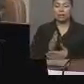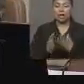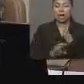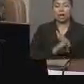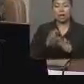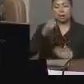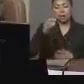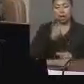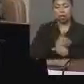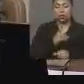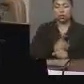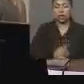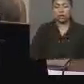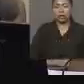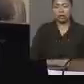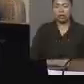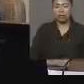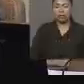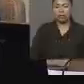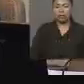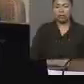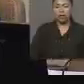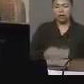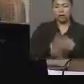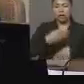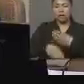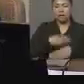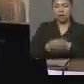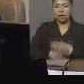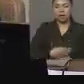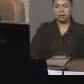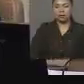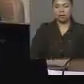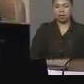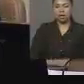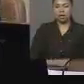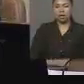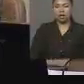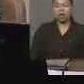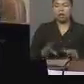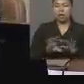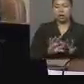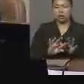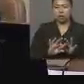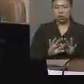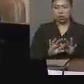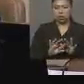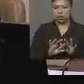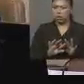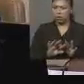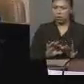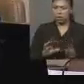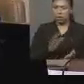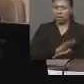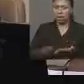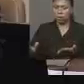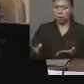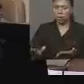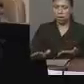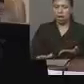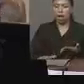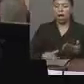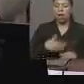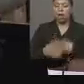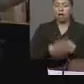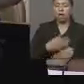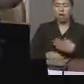docente. Se avanza en el itinerario de gratuidad en la enseñanza básica y